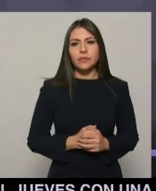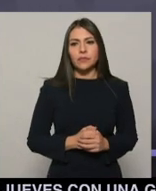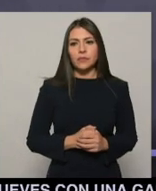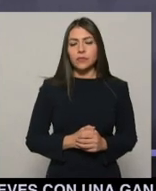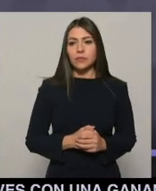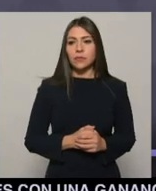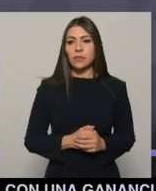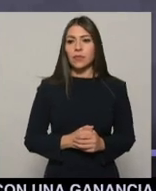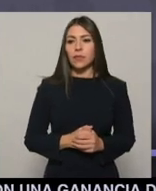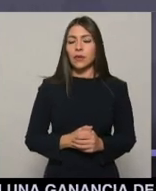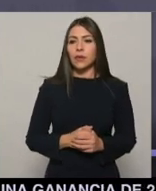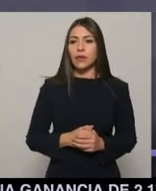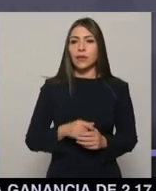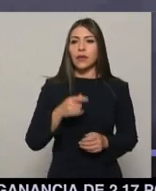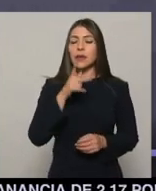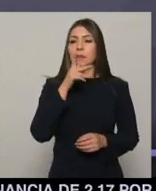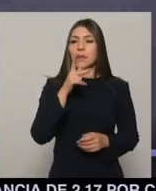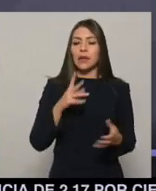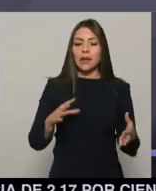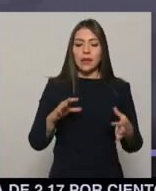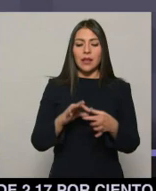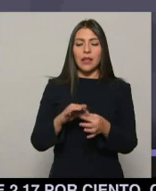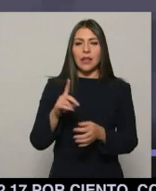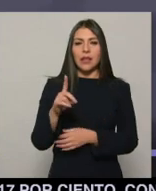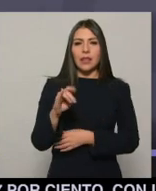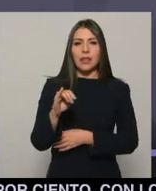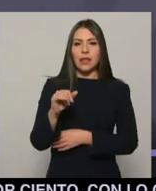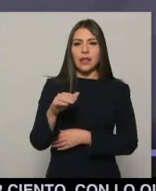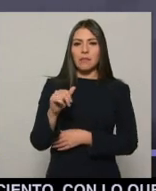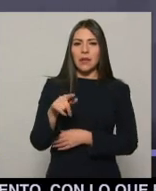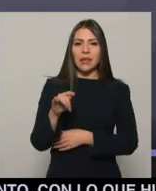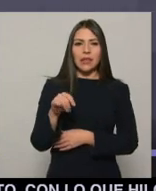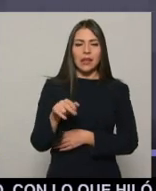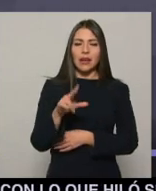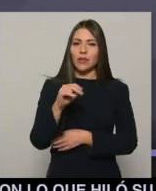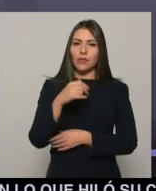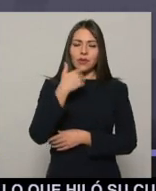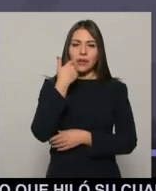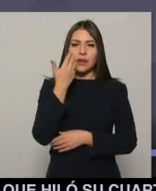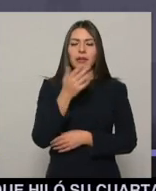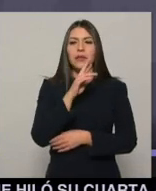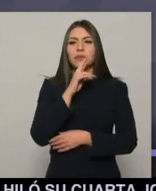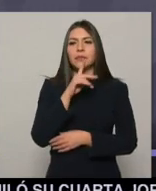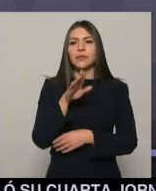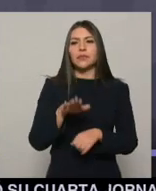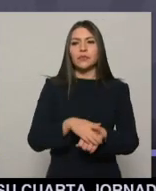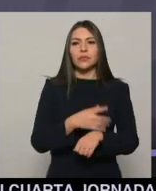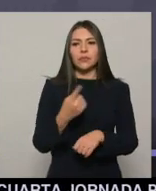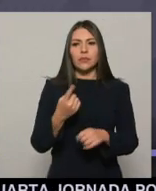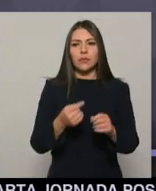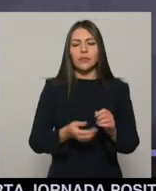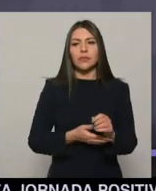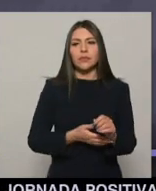aliar con el término diamantina porque justo ya tiene todas estas